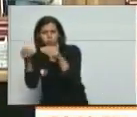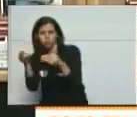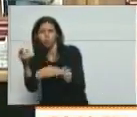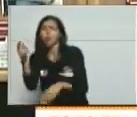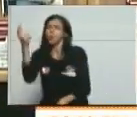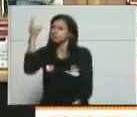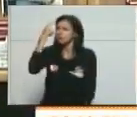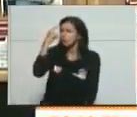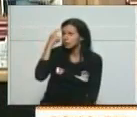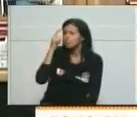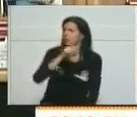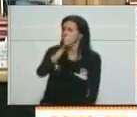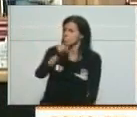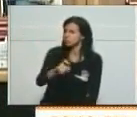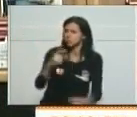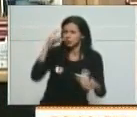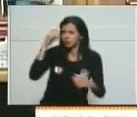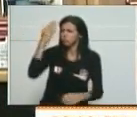ahí?